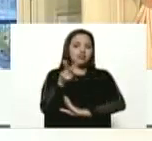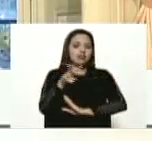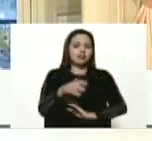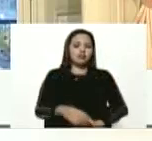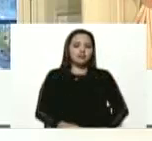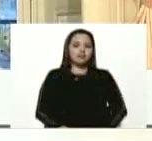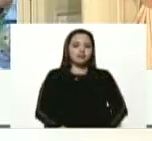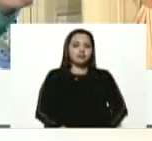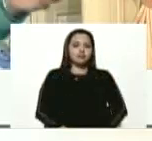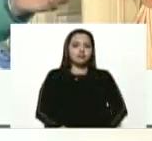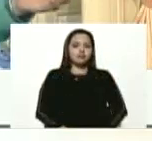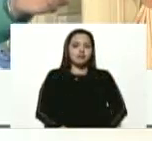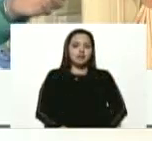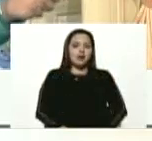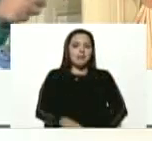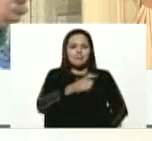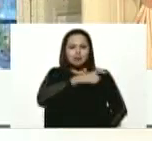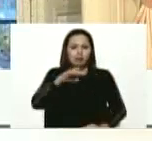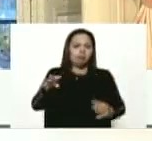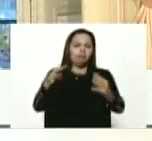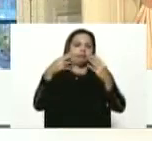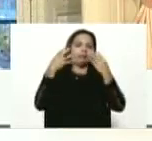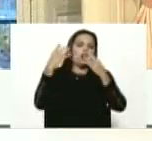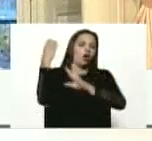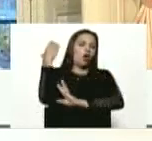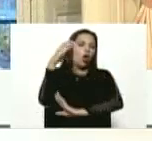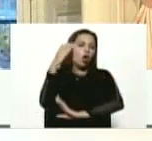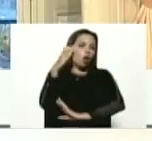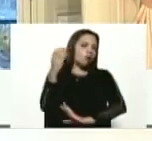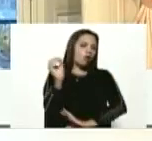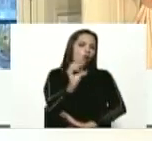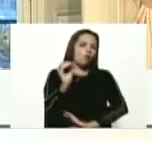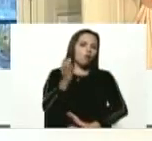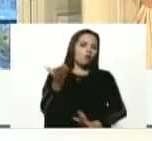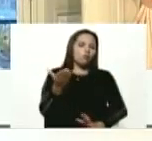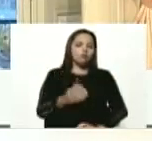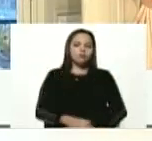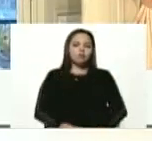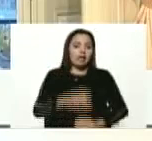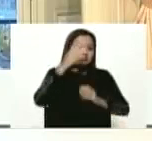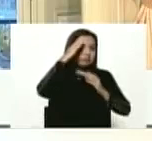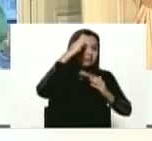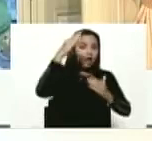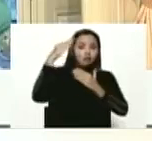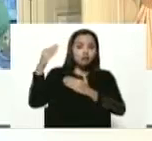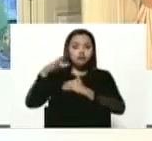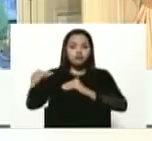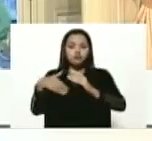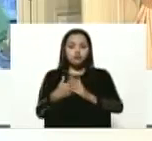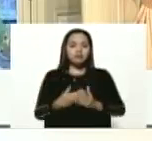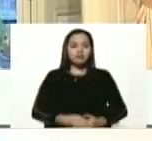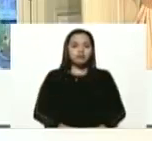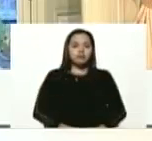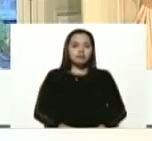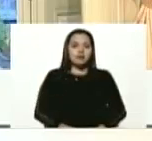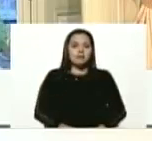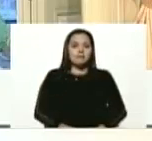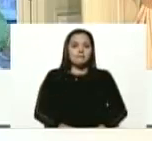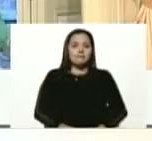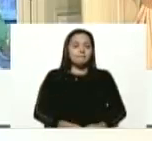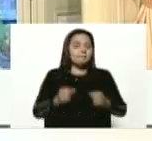Impresionante la gente que nos ve en Colombia, en Bogotá. Mi saludo a todos ustedes. Impresionante el impacto y la